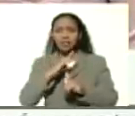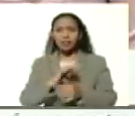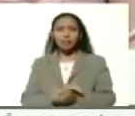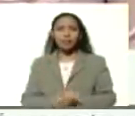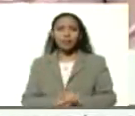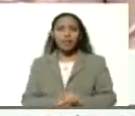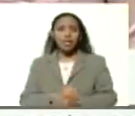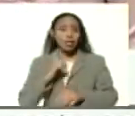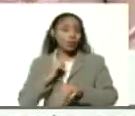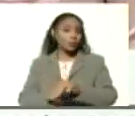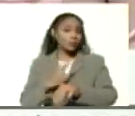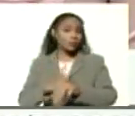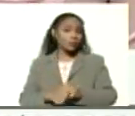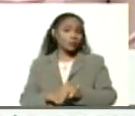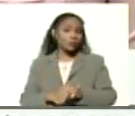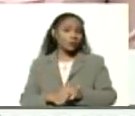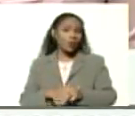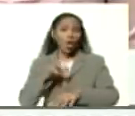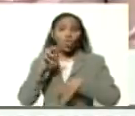al momento,